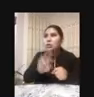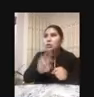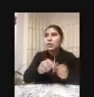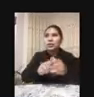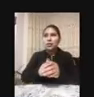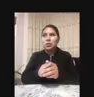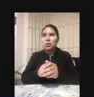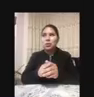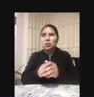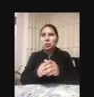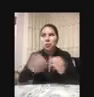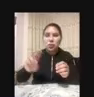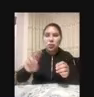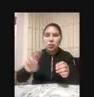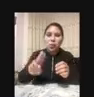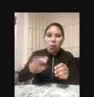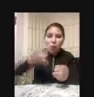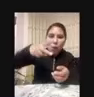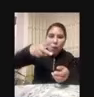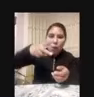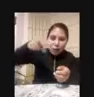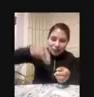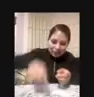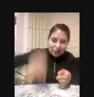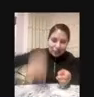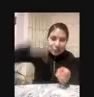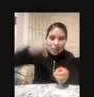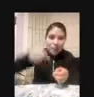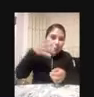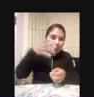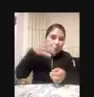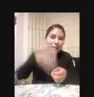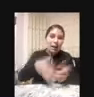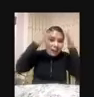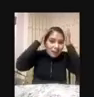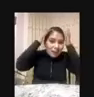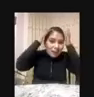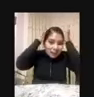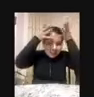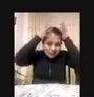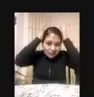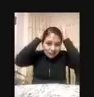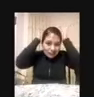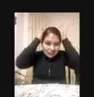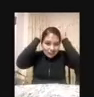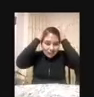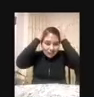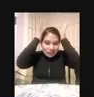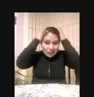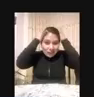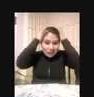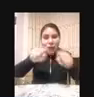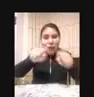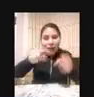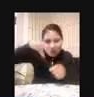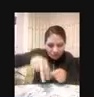para ensalada, las cuales también nos puede servir para realizar algunas actividades lúdicas que nos